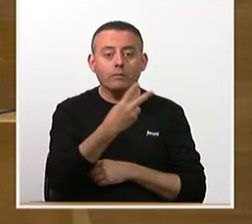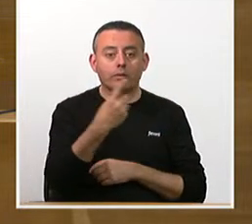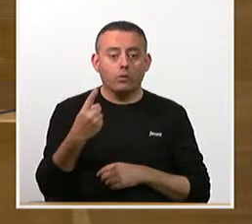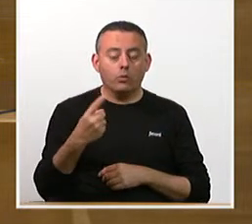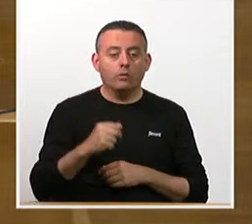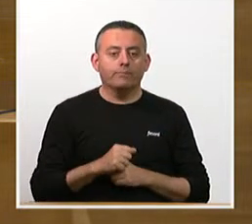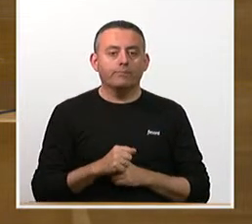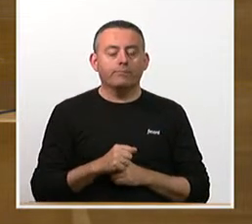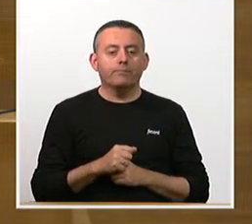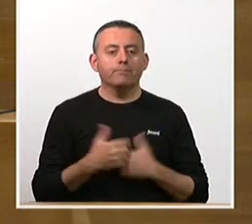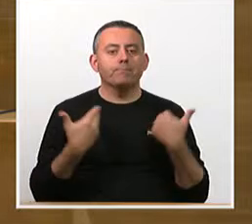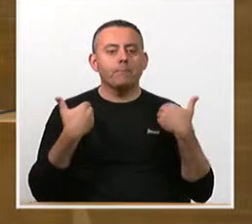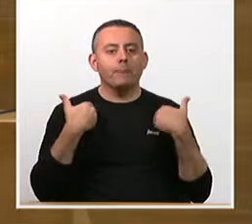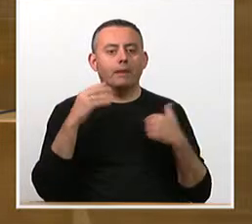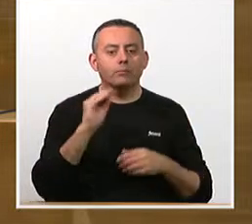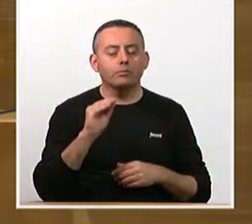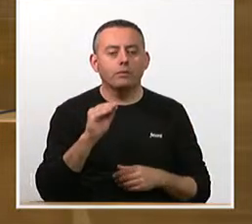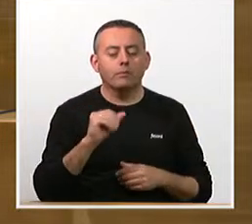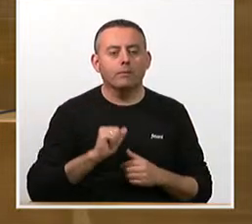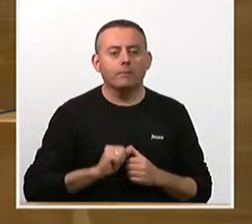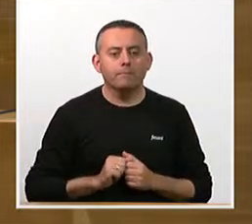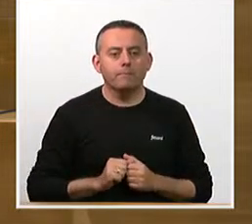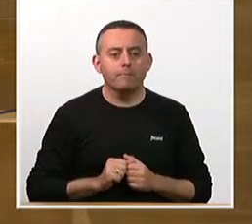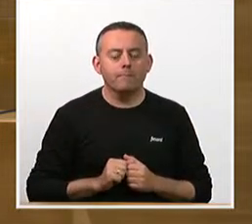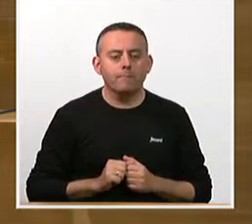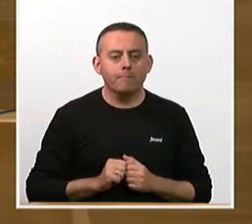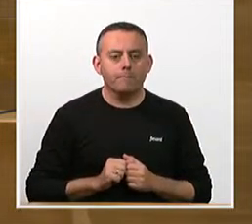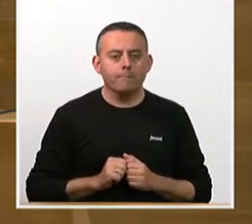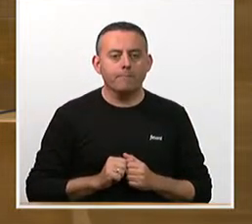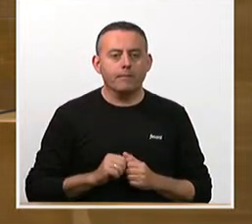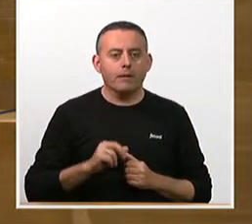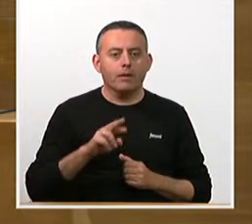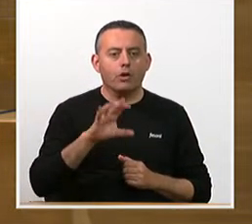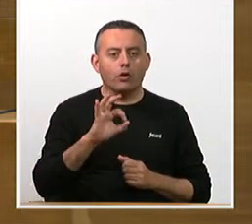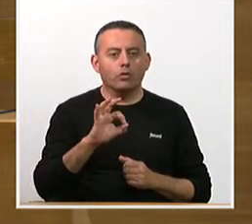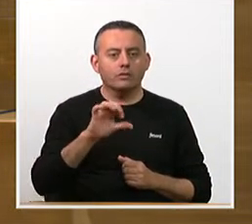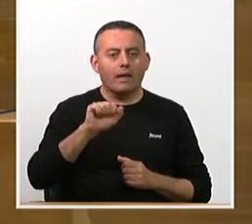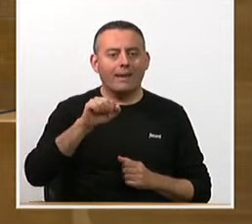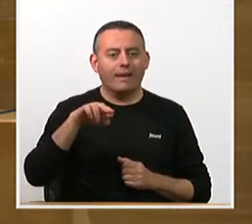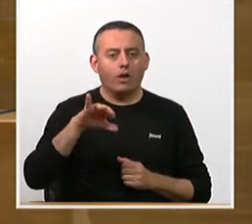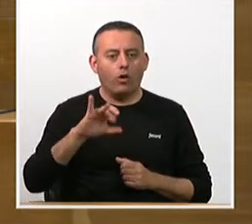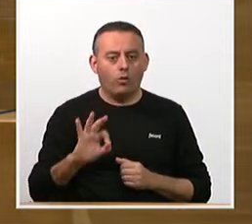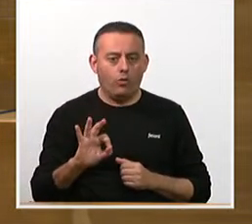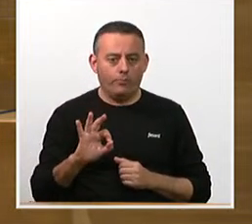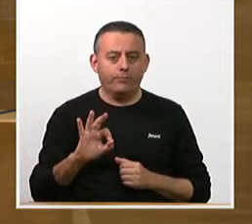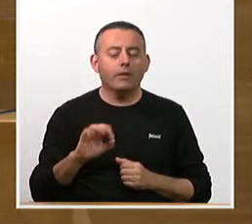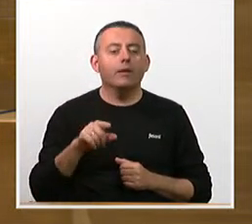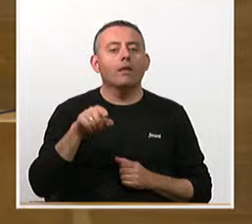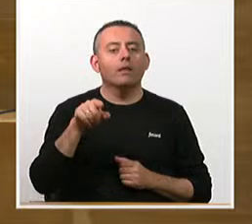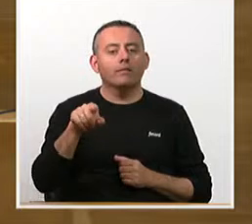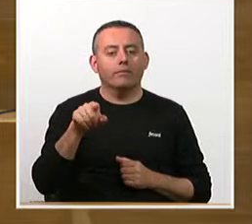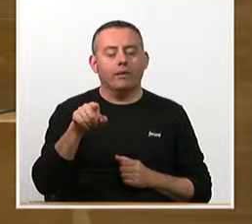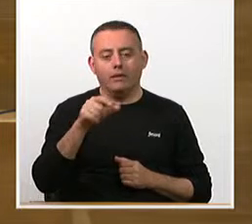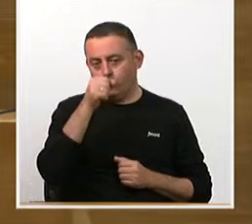fora por la ilustre diputada rosario navalón del grupo parlamentario